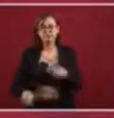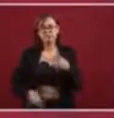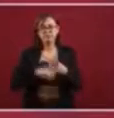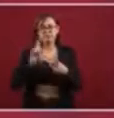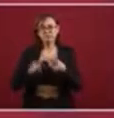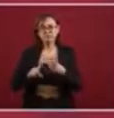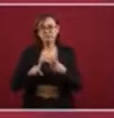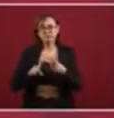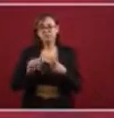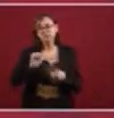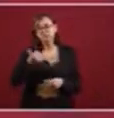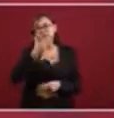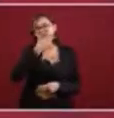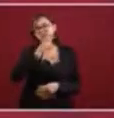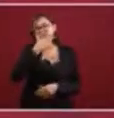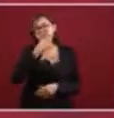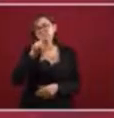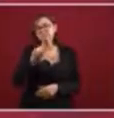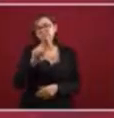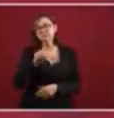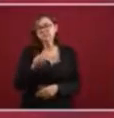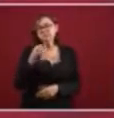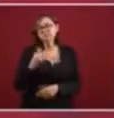señor Lozoya,